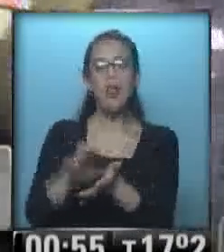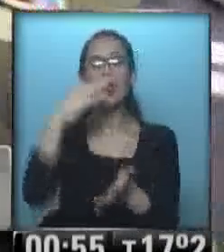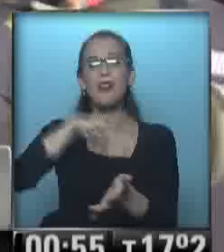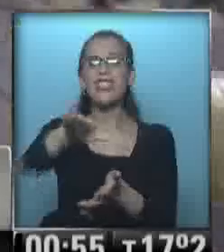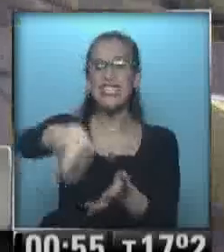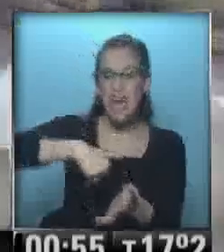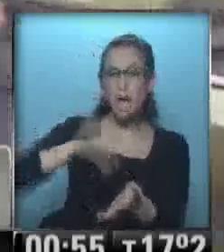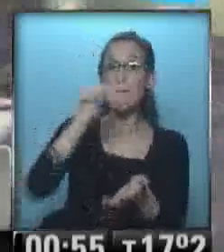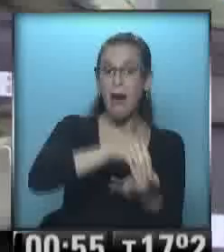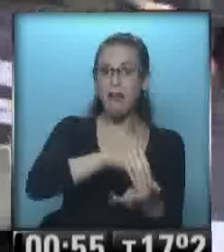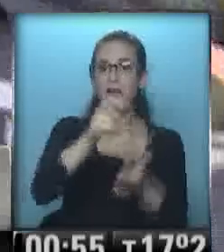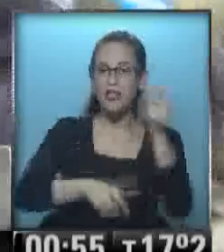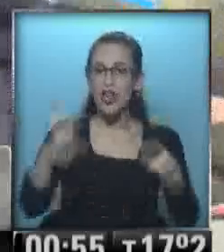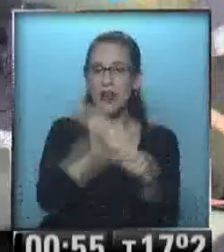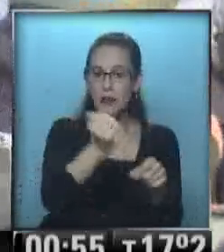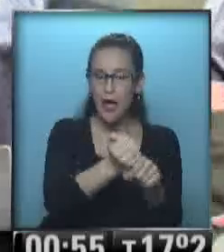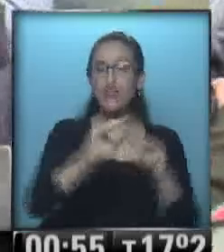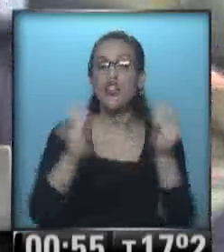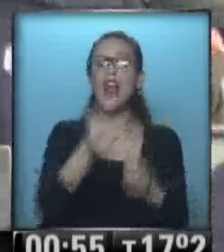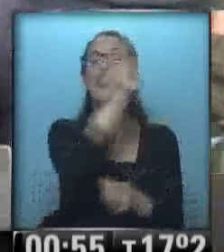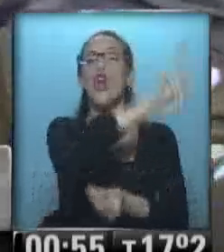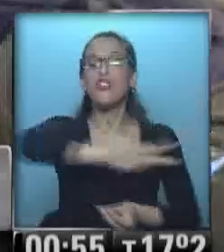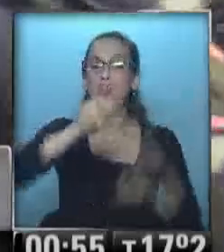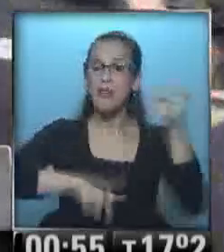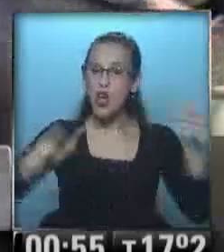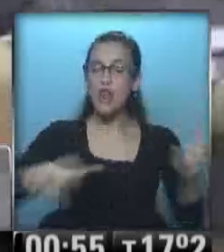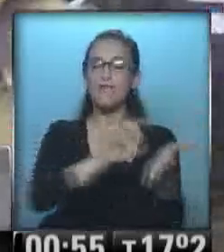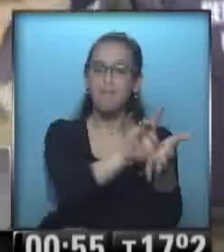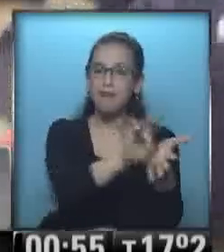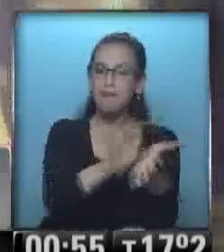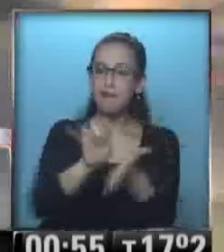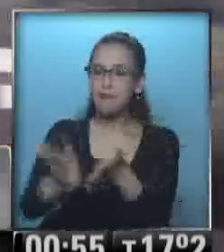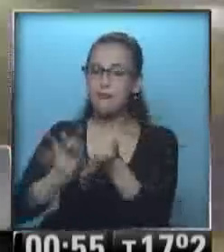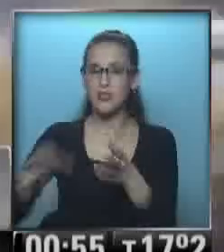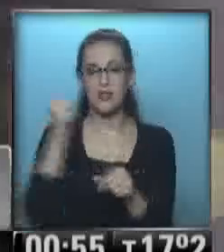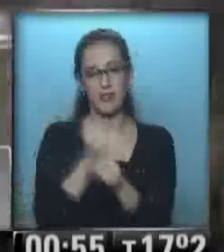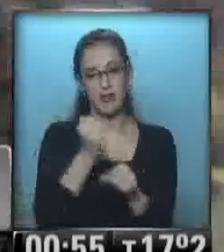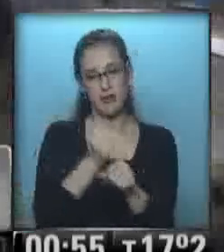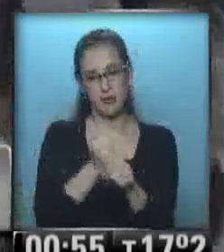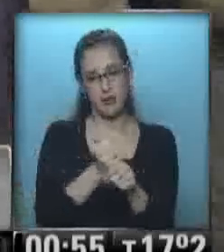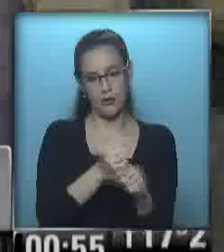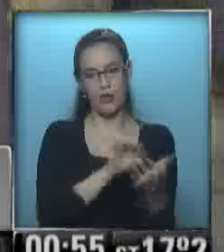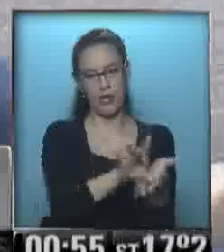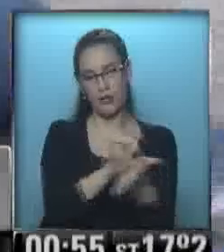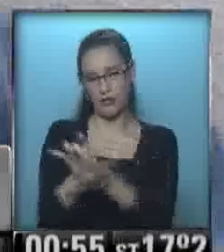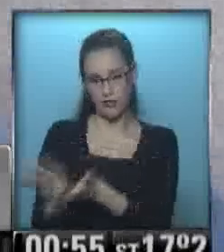casi 200 trabajadores, en su mayoría opositores al sindicato ESMATA conducido por Ricardo Piñanelli.